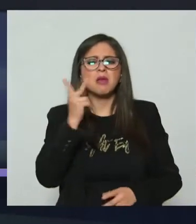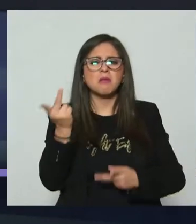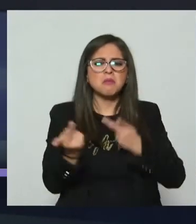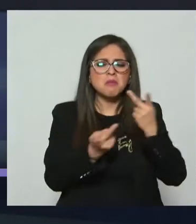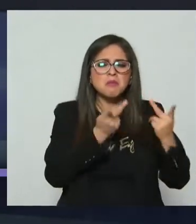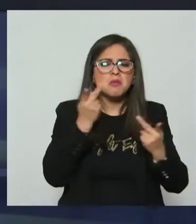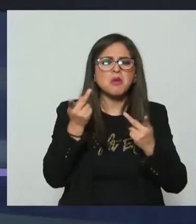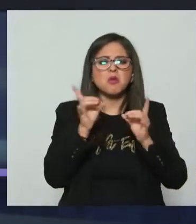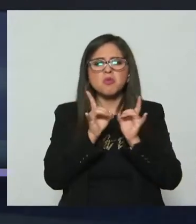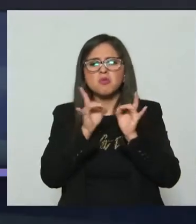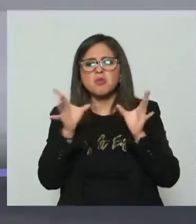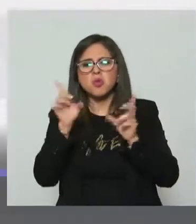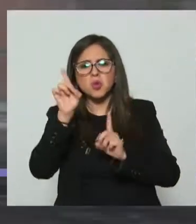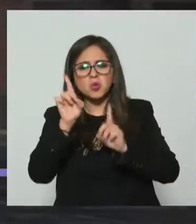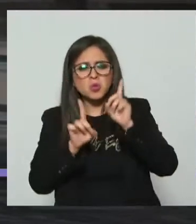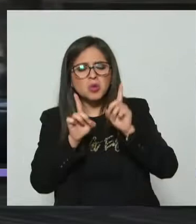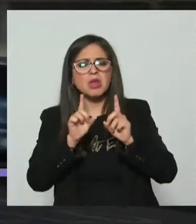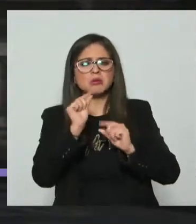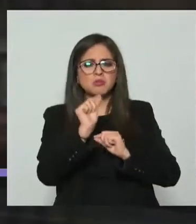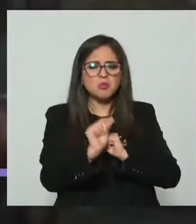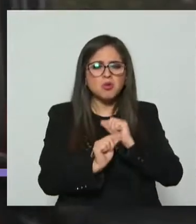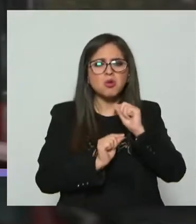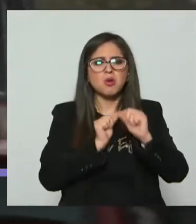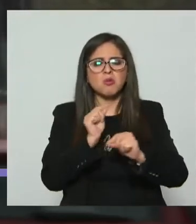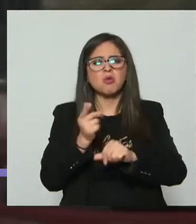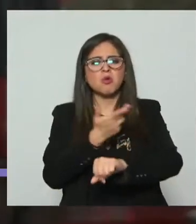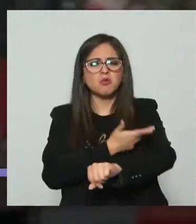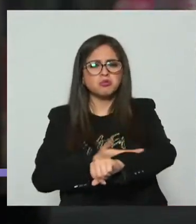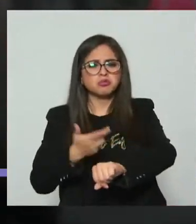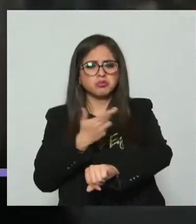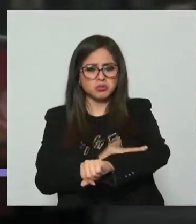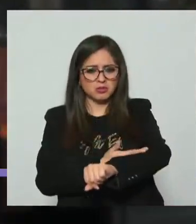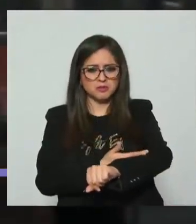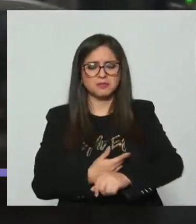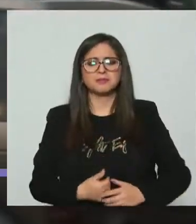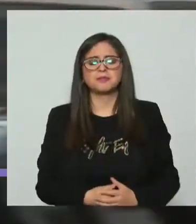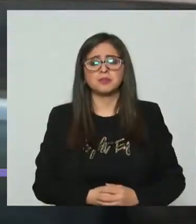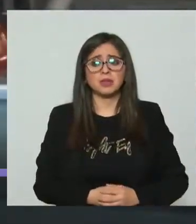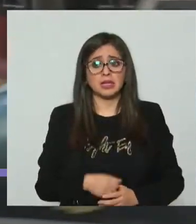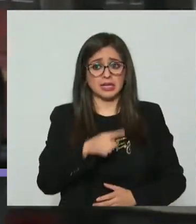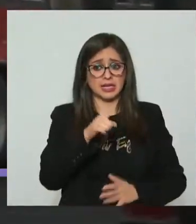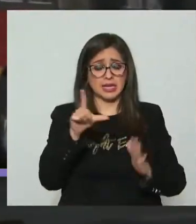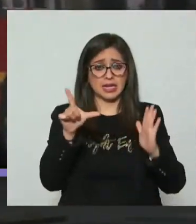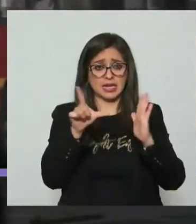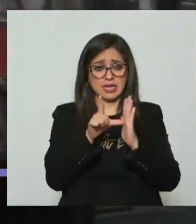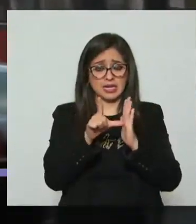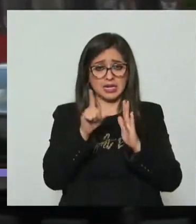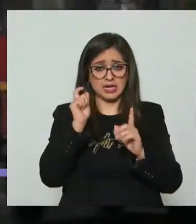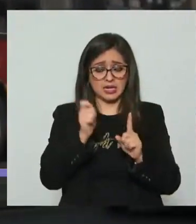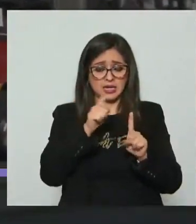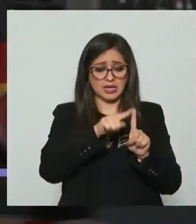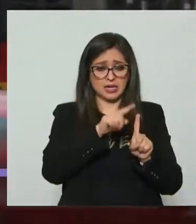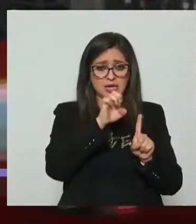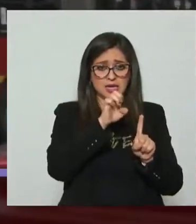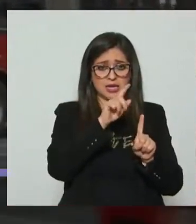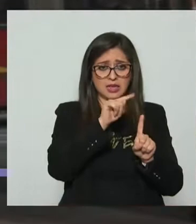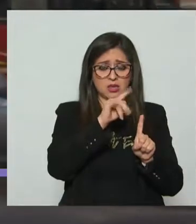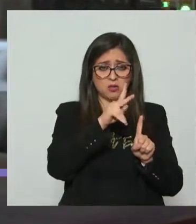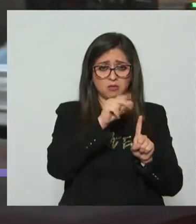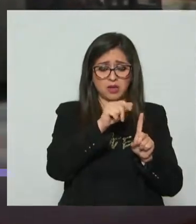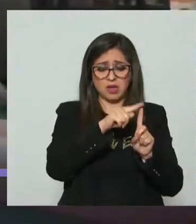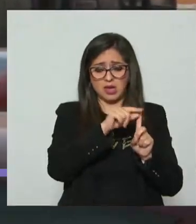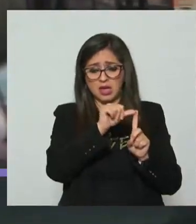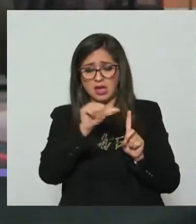podrían suceder, se intentaron resolver. La línea es una extensión que va a ir desde Etiopía hasta el Hospital General de